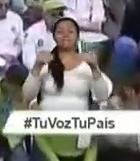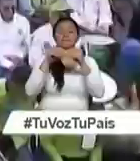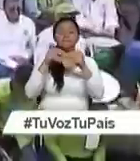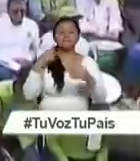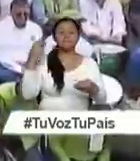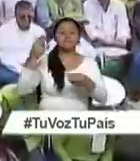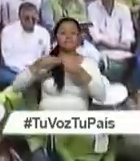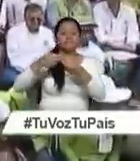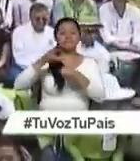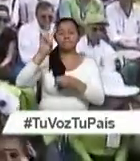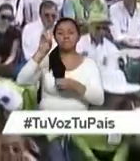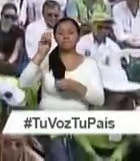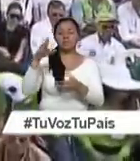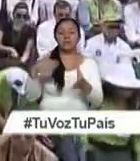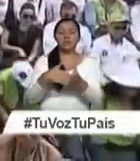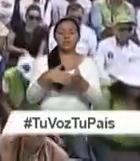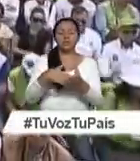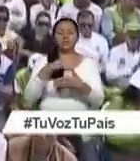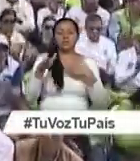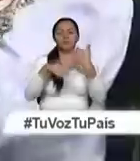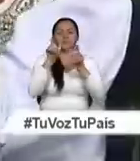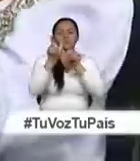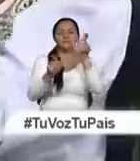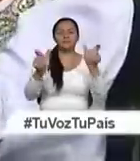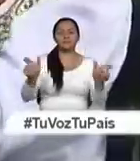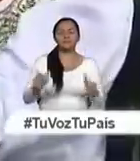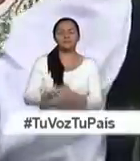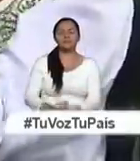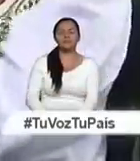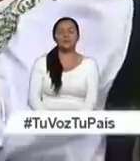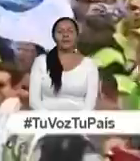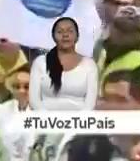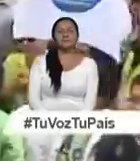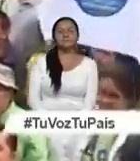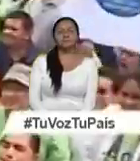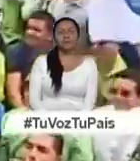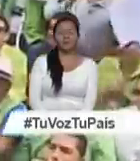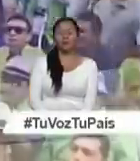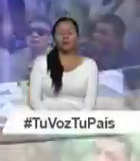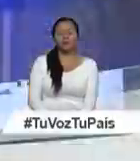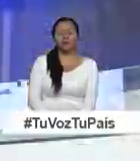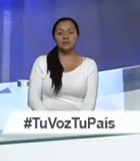participaron unas 70.000 personas. Caterina Morejón, Noticiero Ciudadano.